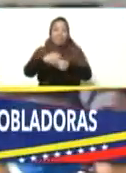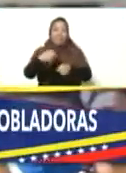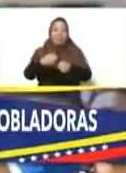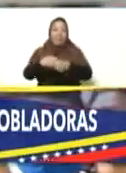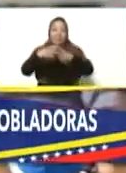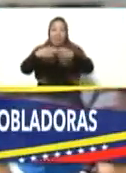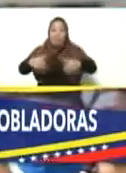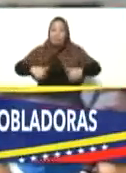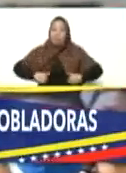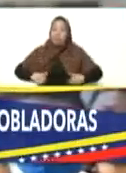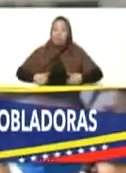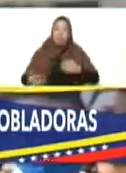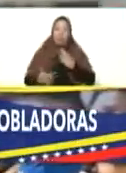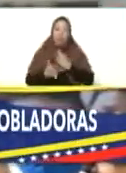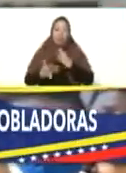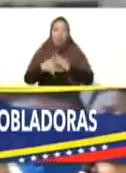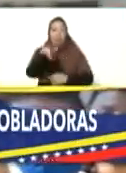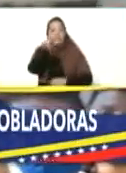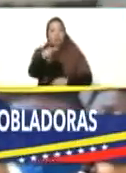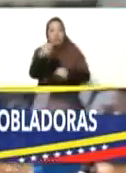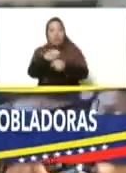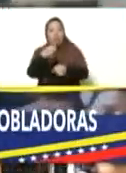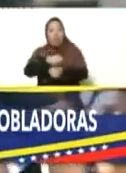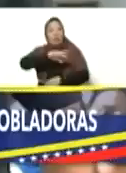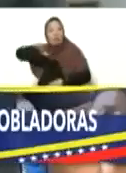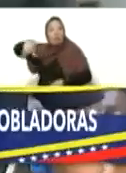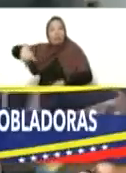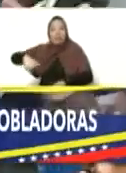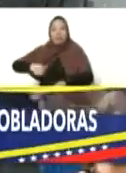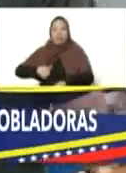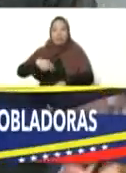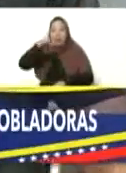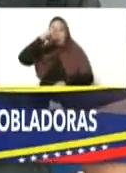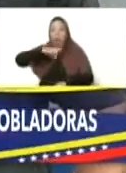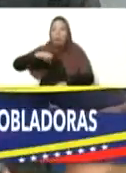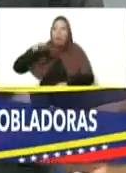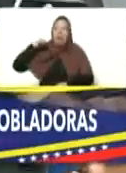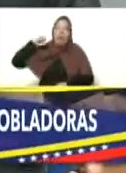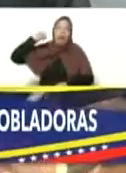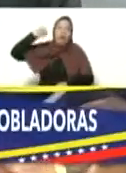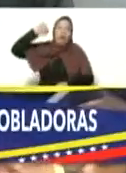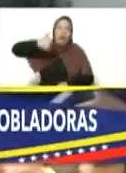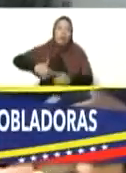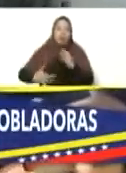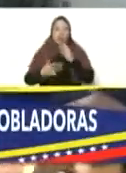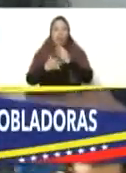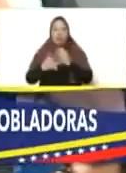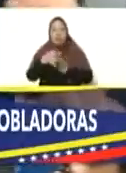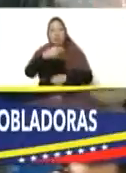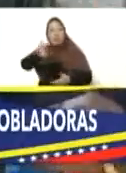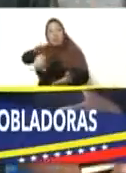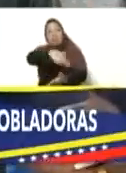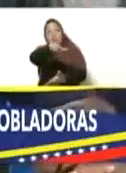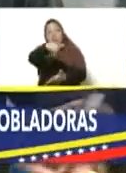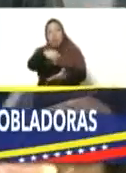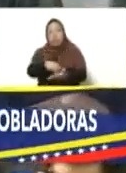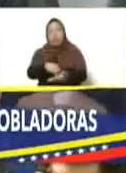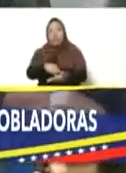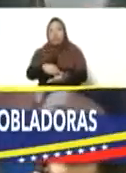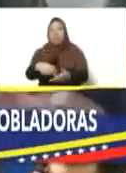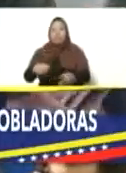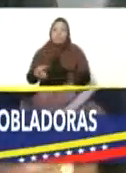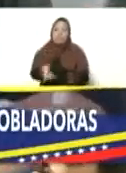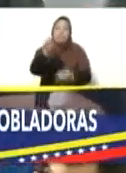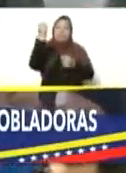todo el soporte tecnológico a una gente que trabaja con nosotros que tiene 12 años desarrollando esta tecnología en una tecnología nacional con premios internacionales